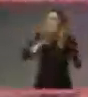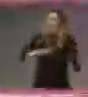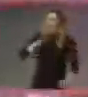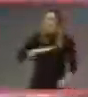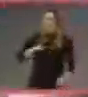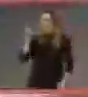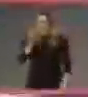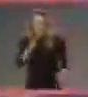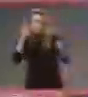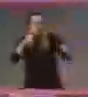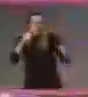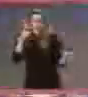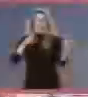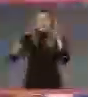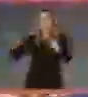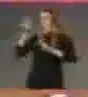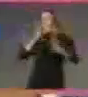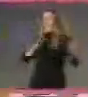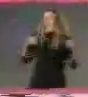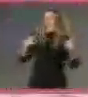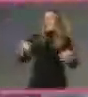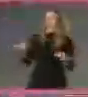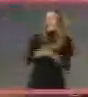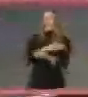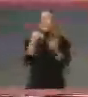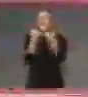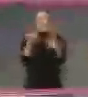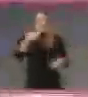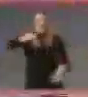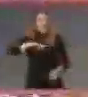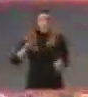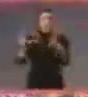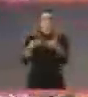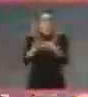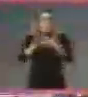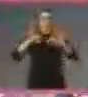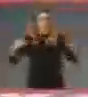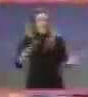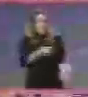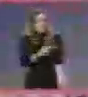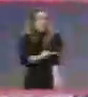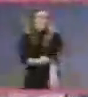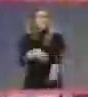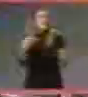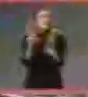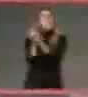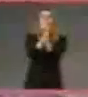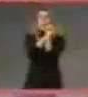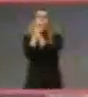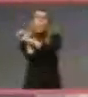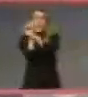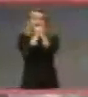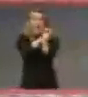lo distraído y esurre la Fiesta UN Grupo De Amigo con sangre muera la pena para